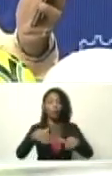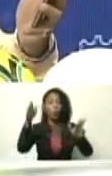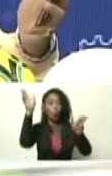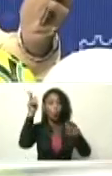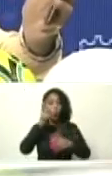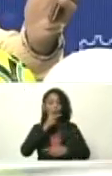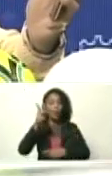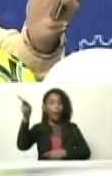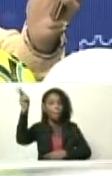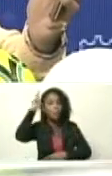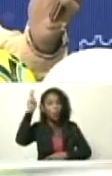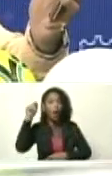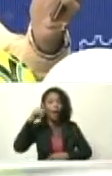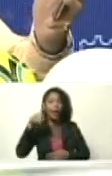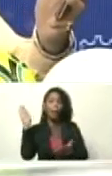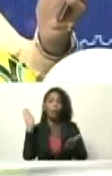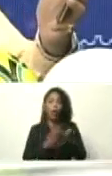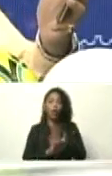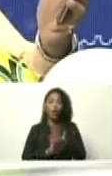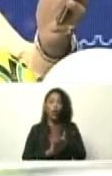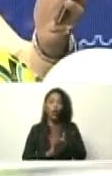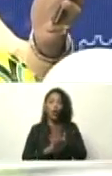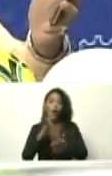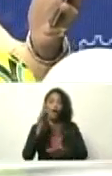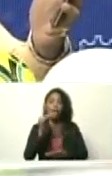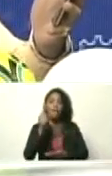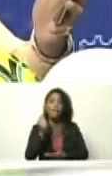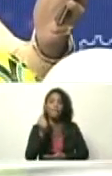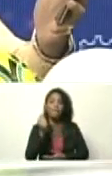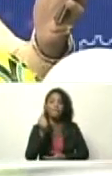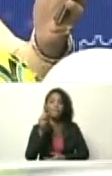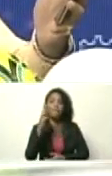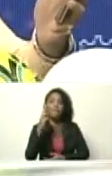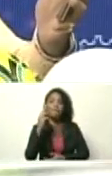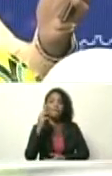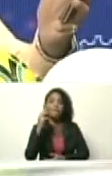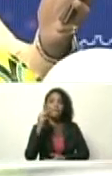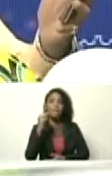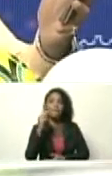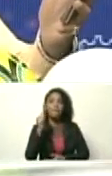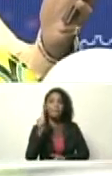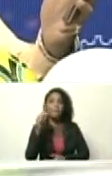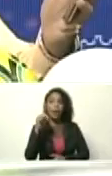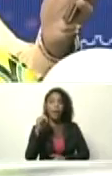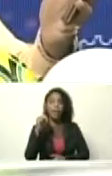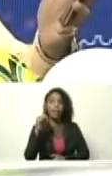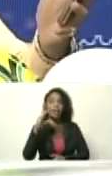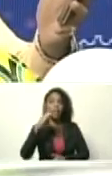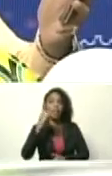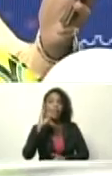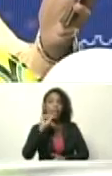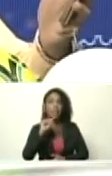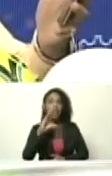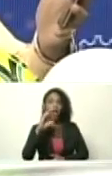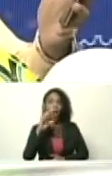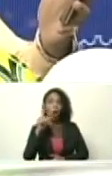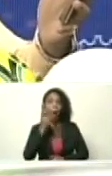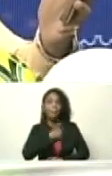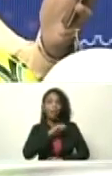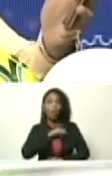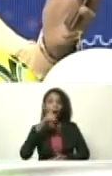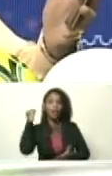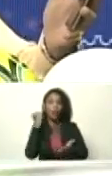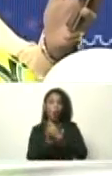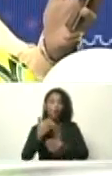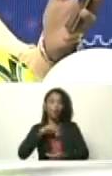Huaycaipuro. Pero aquí le siguen poniendo Francisco Fajardo, el nombre del general español que asesinó a